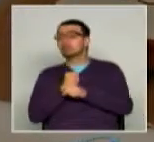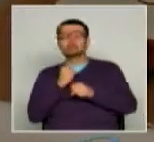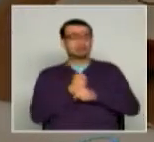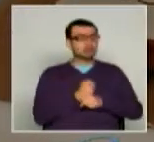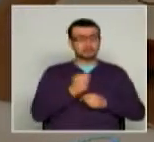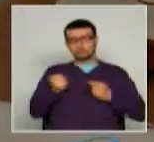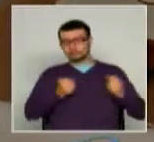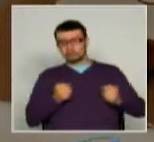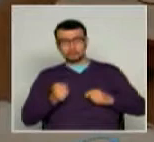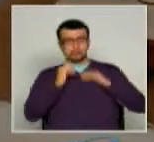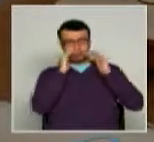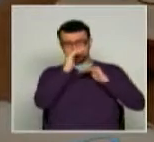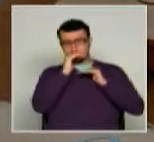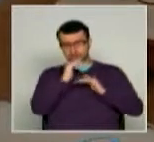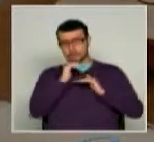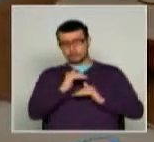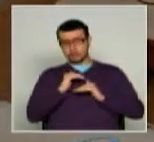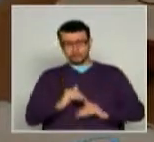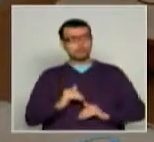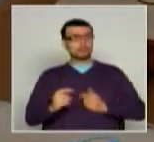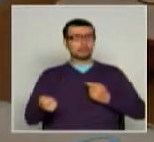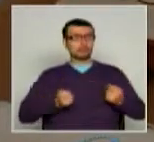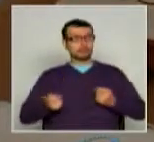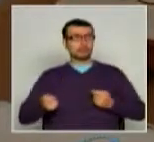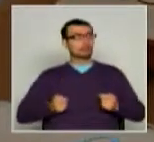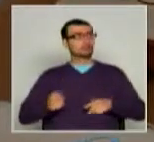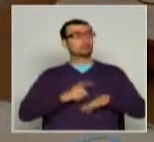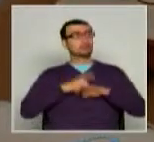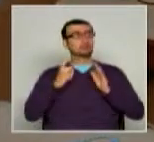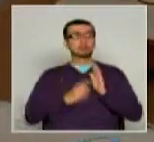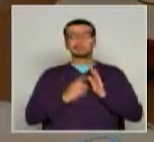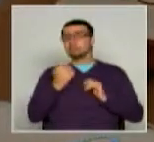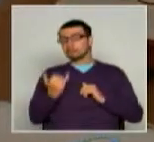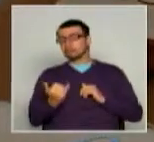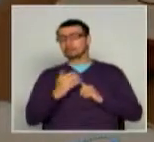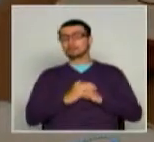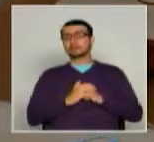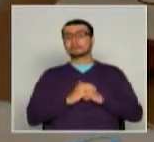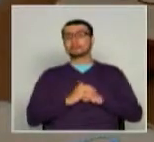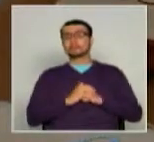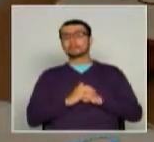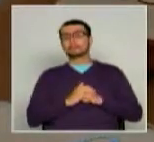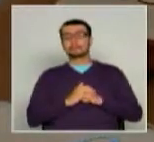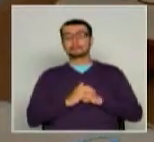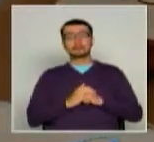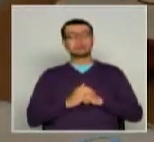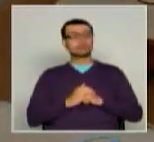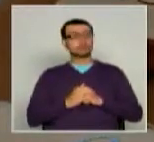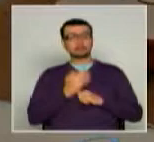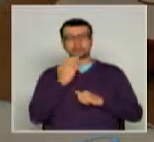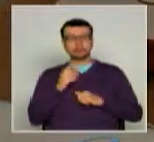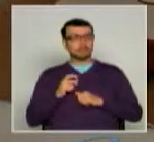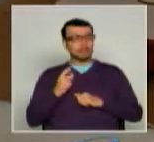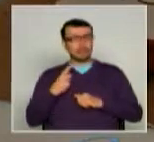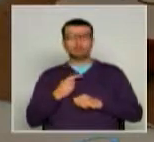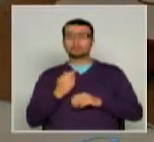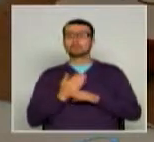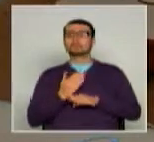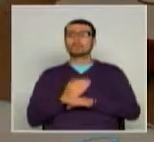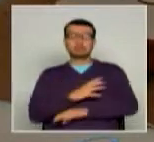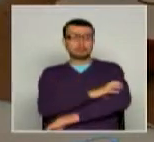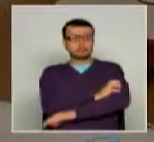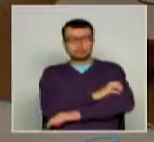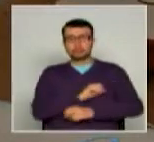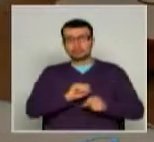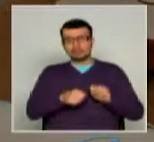trabajar modulación de tono, hipertonía, podemos trabajar cuando hay distrofia muscular, atrofia muscular.